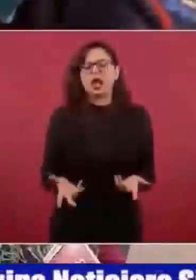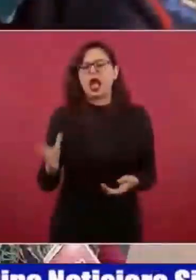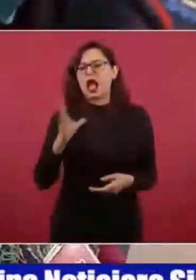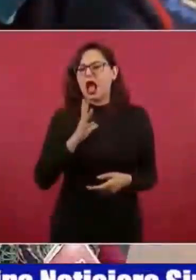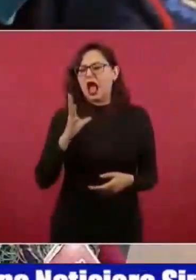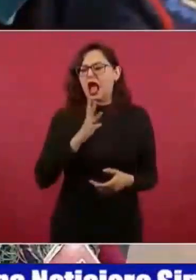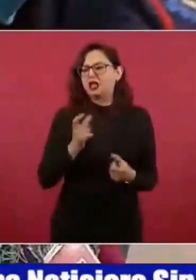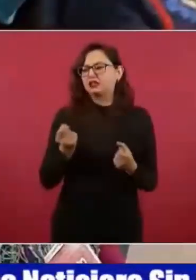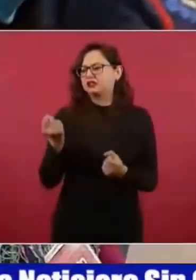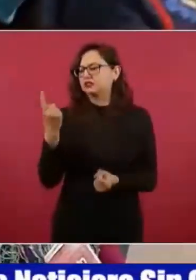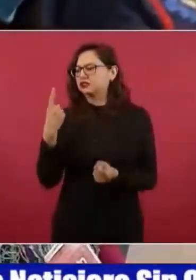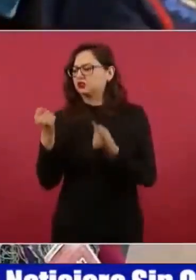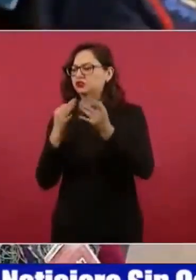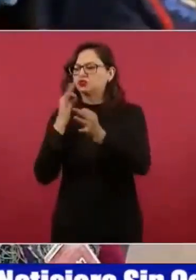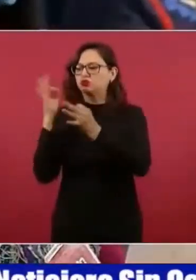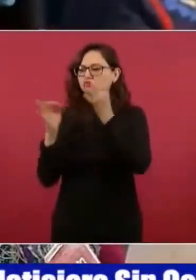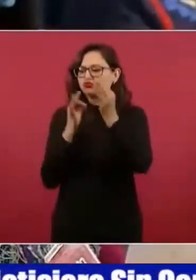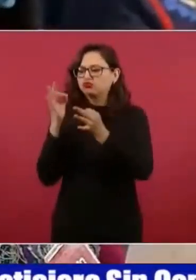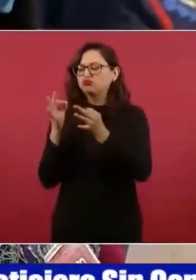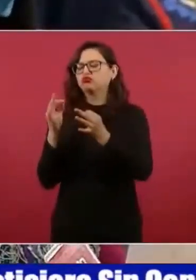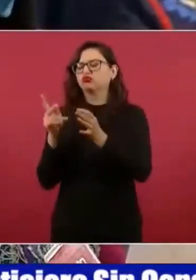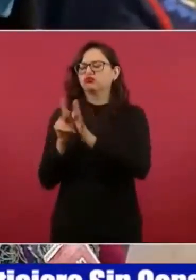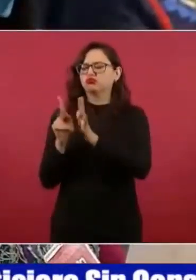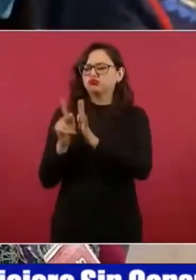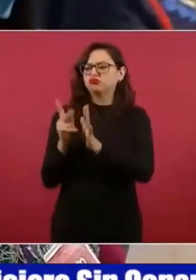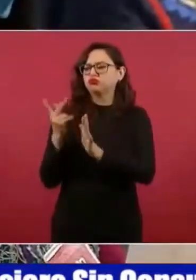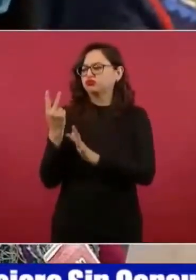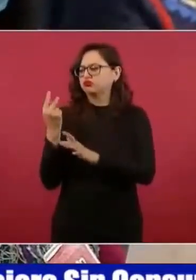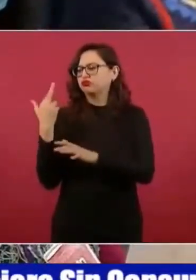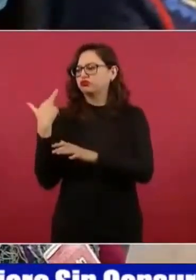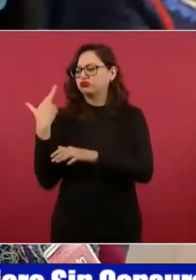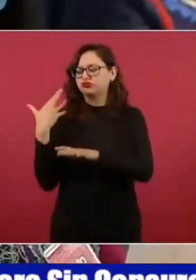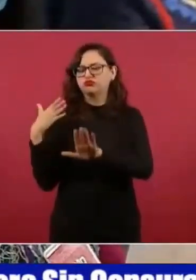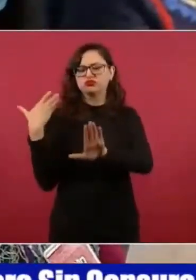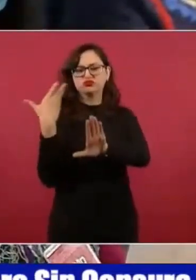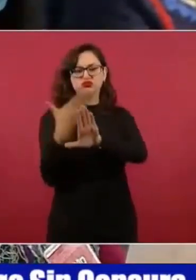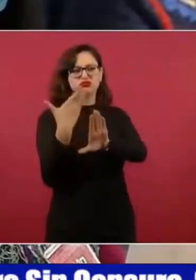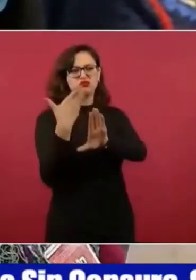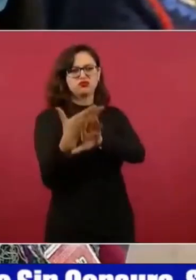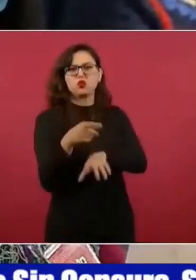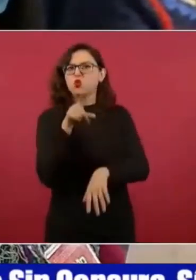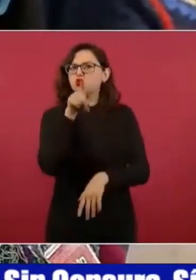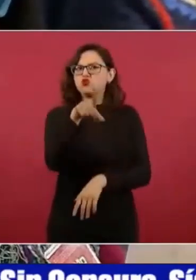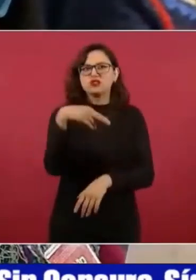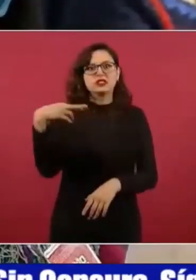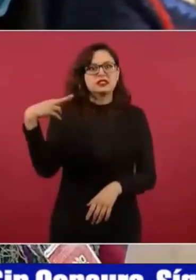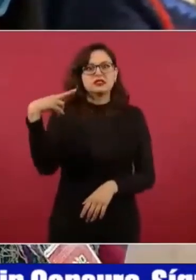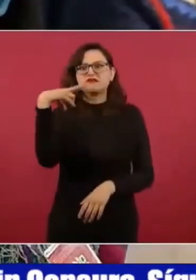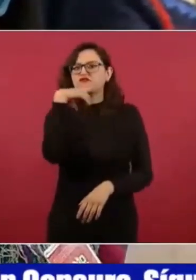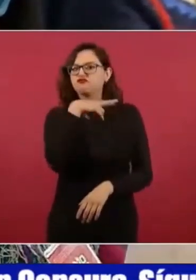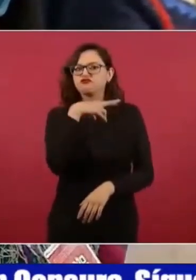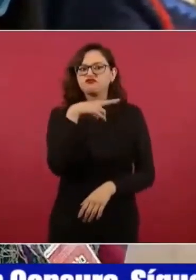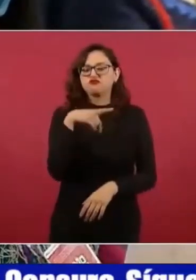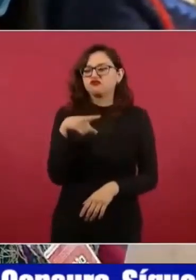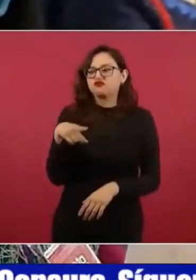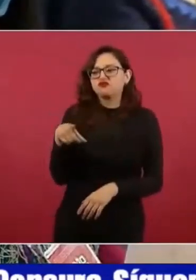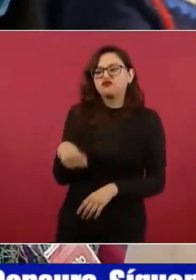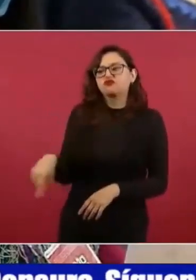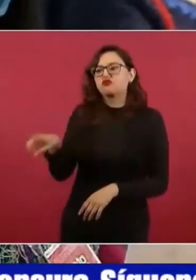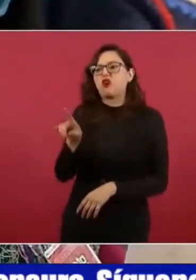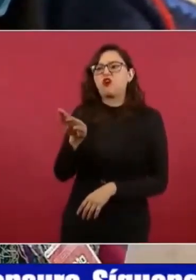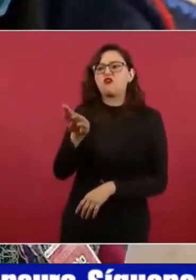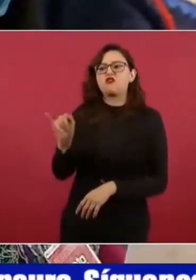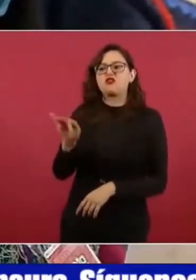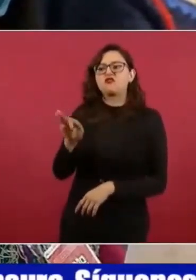usted para terminar con la impunidad? Él ya da sentado que esa es la impunidad, porque se lo